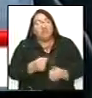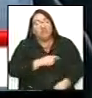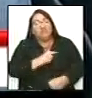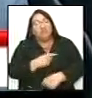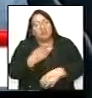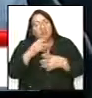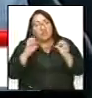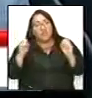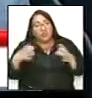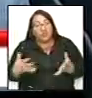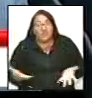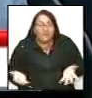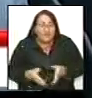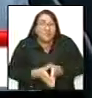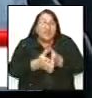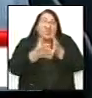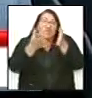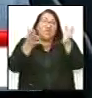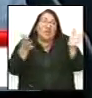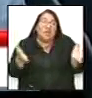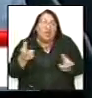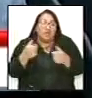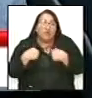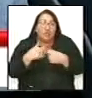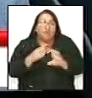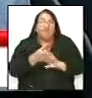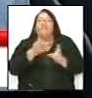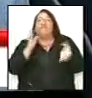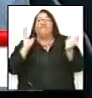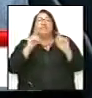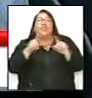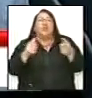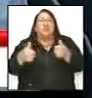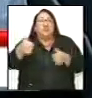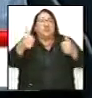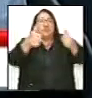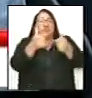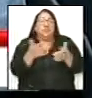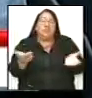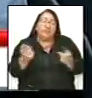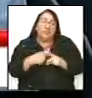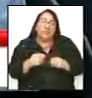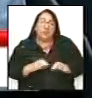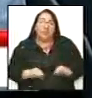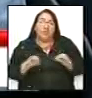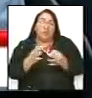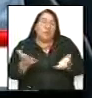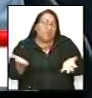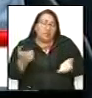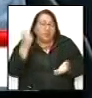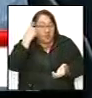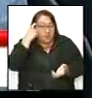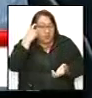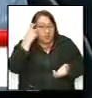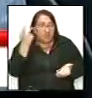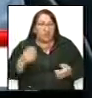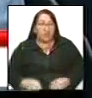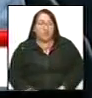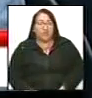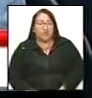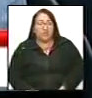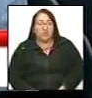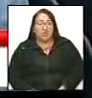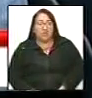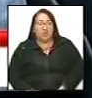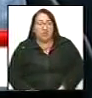es un tema además también de las grandes ligas yo estoy fuera de eso pero la tendencia y la percepción es la dilación el